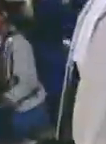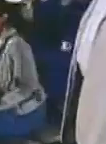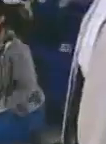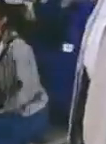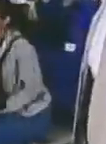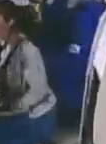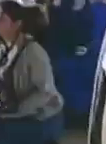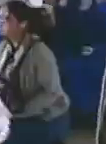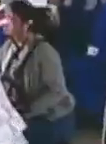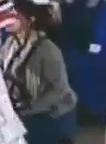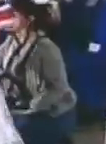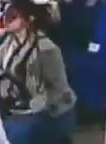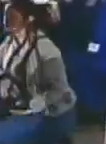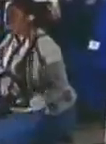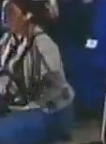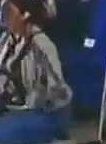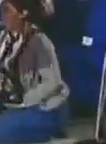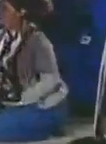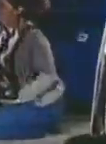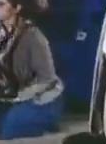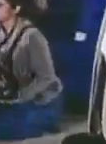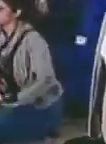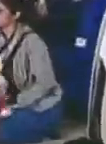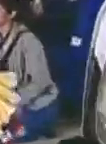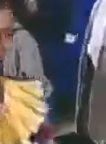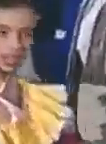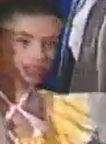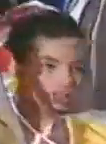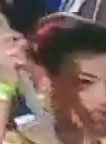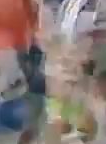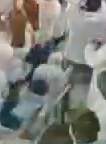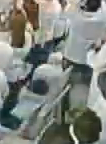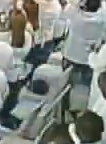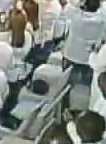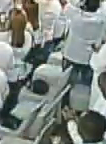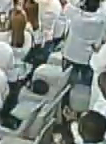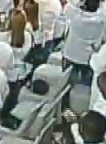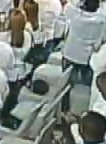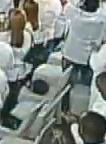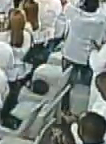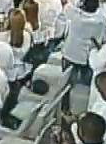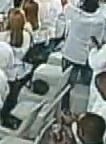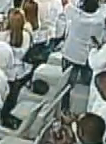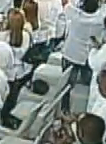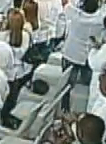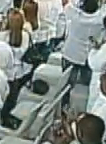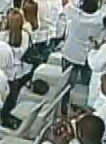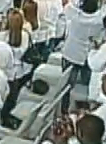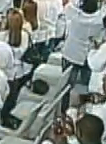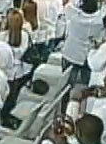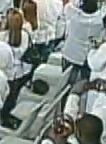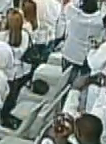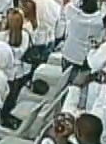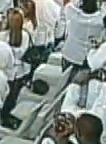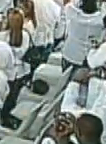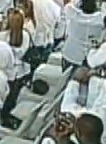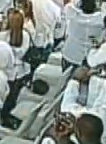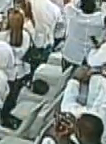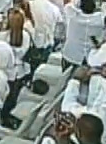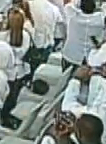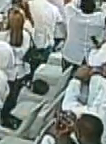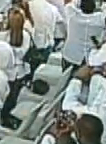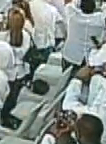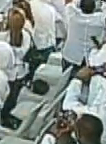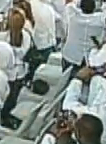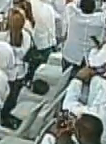materia de salud. Y ya más temprano el Ejecutivo Nacional expresaba en esta alianza